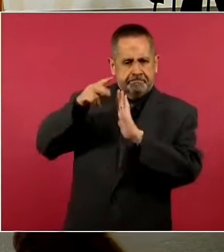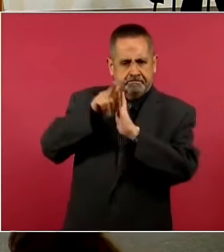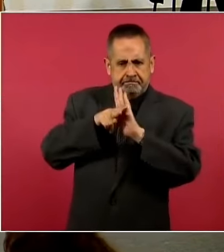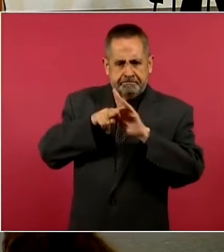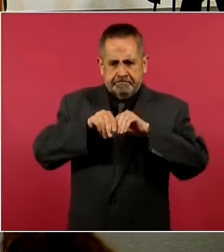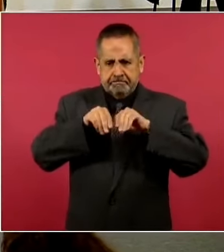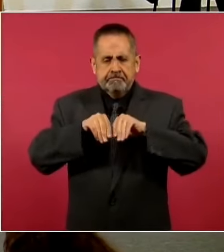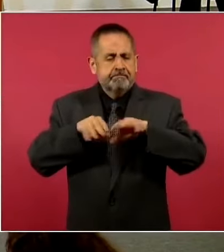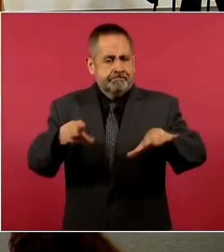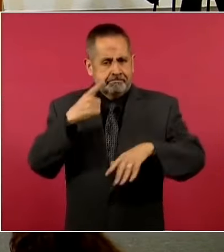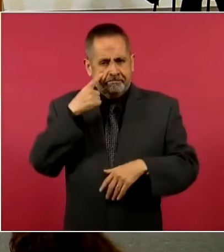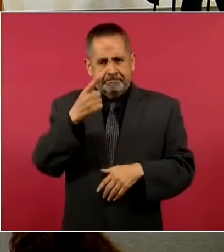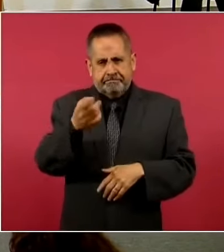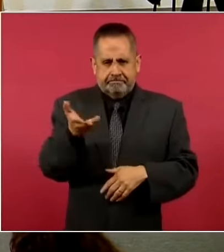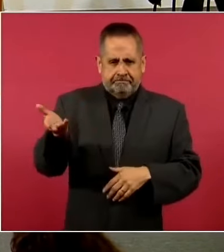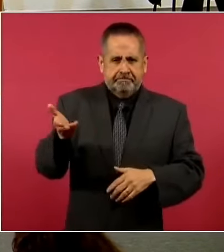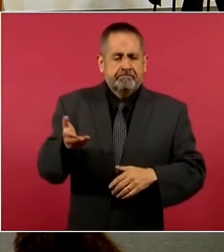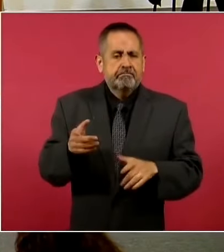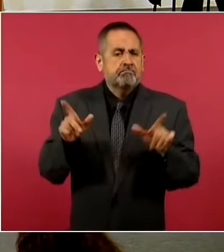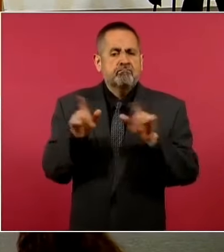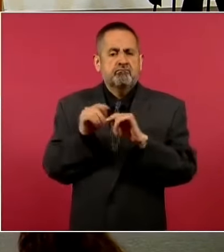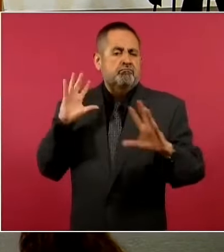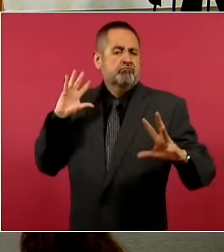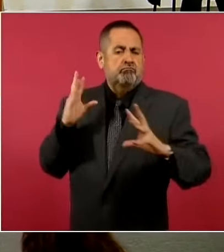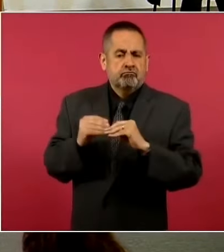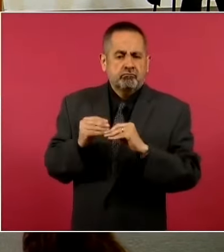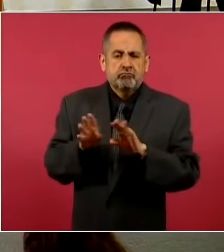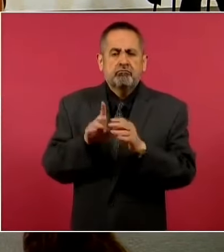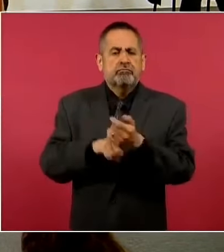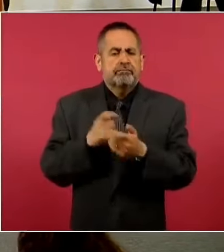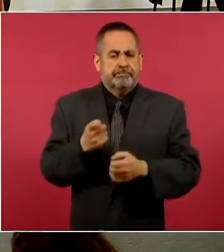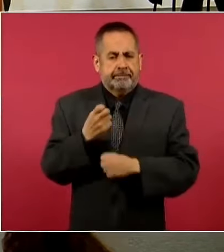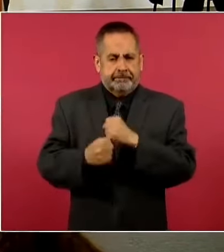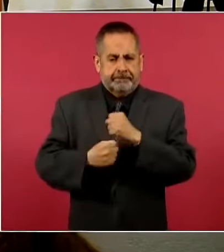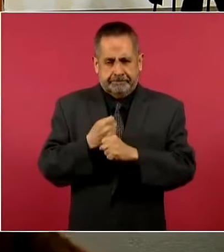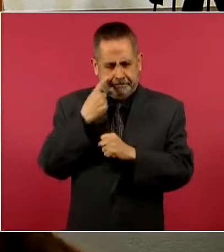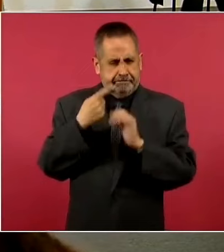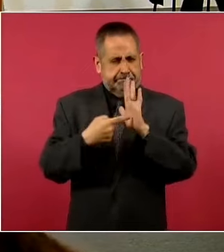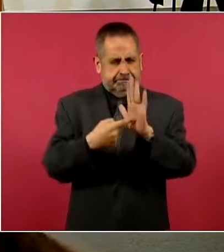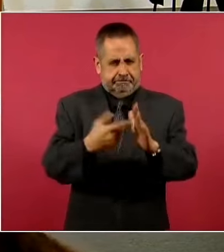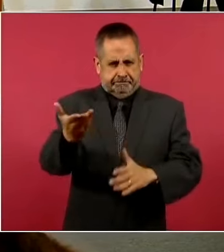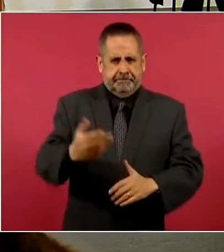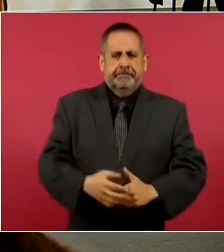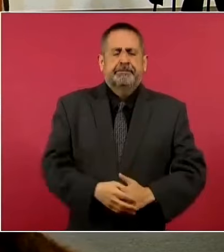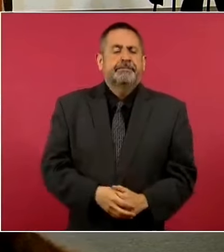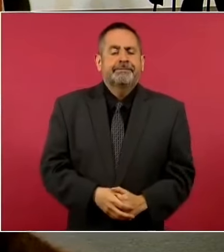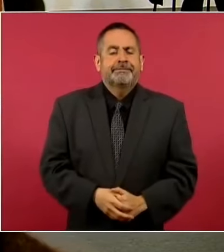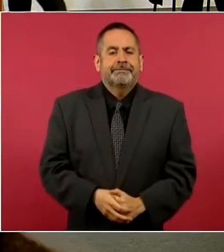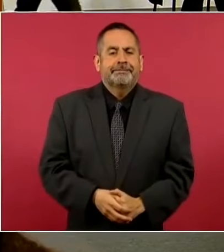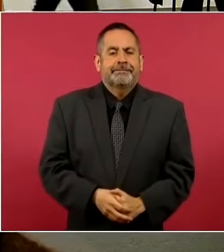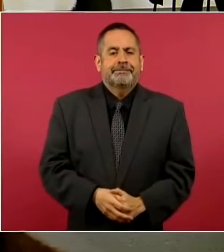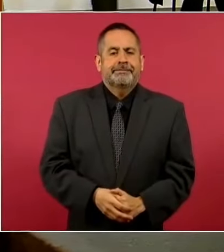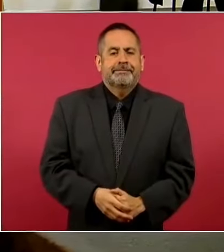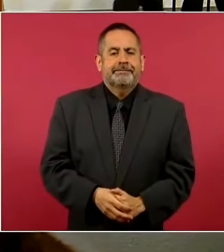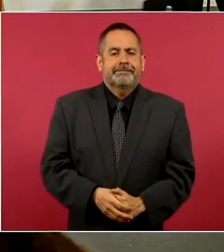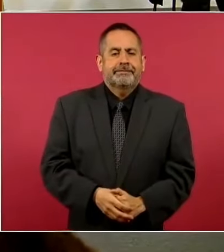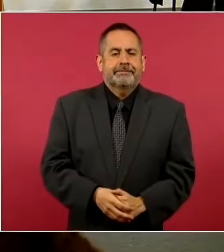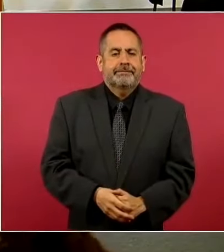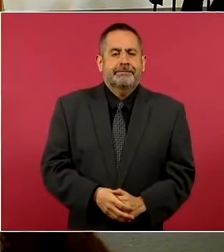si nos permitieran pasarlo, es un resumen de las acciones de este año. Muchísimas gracias. Buenos días.